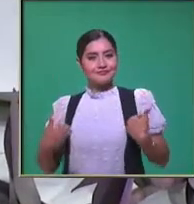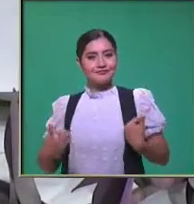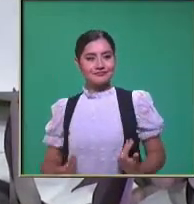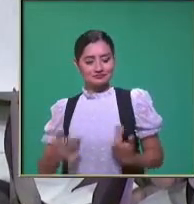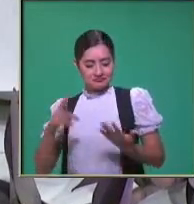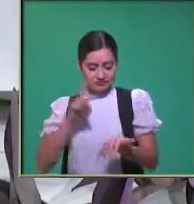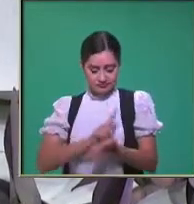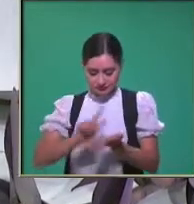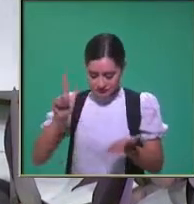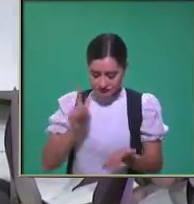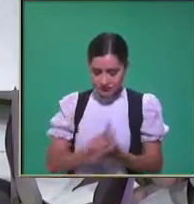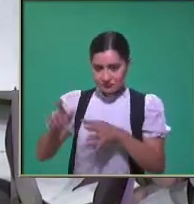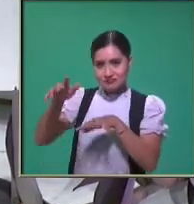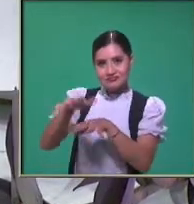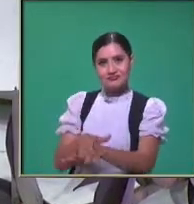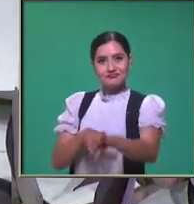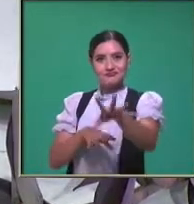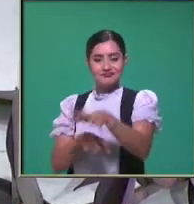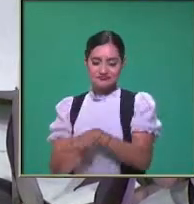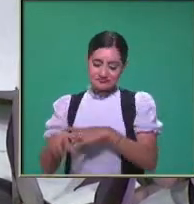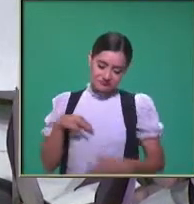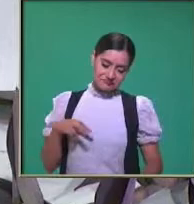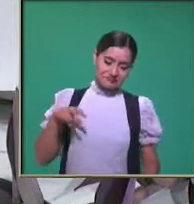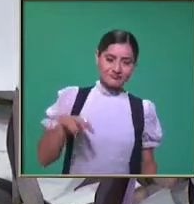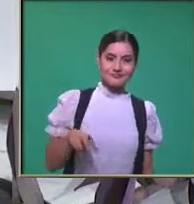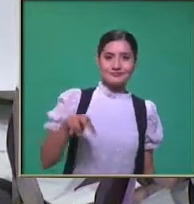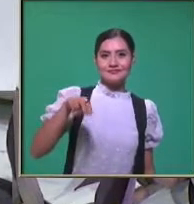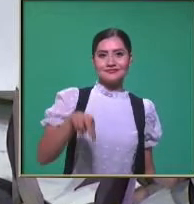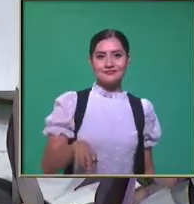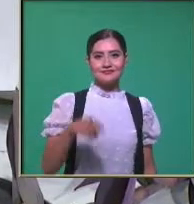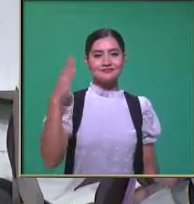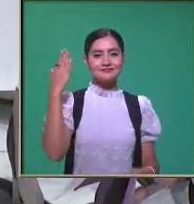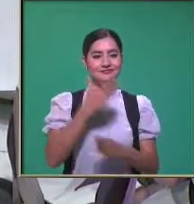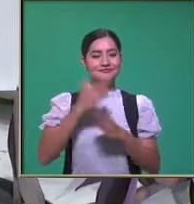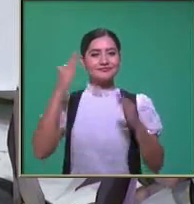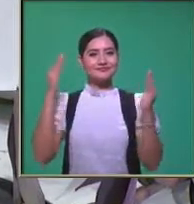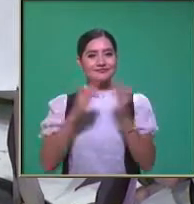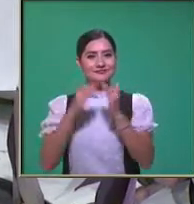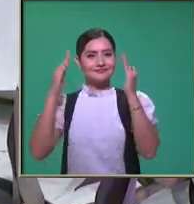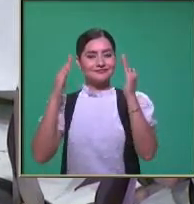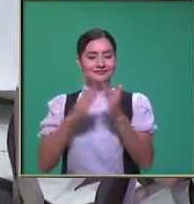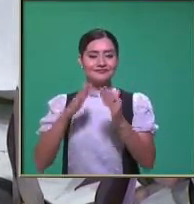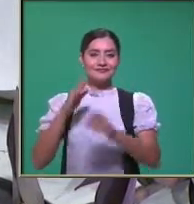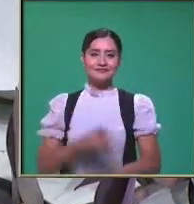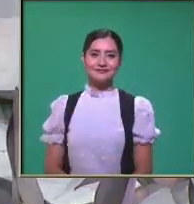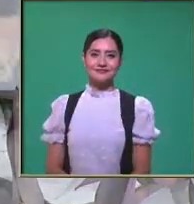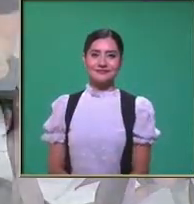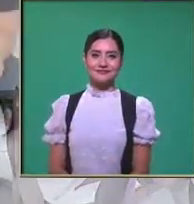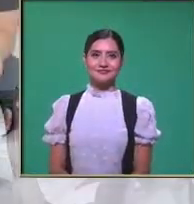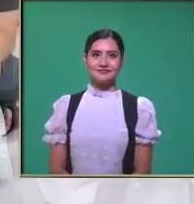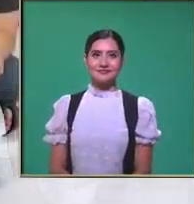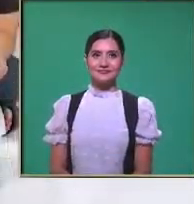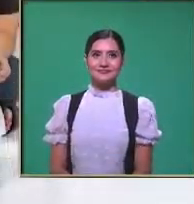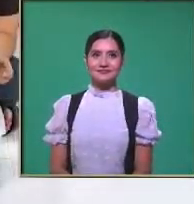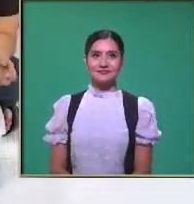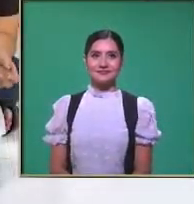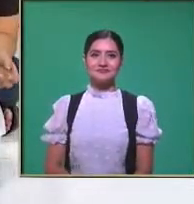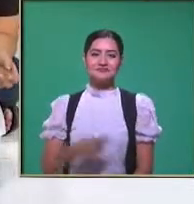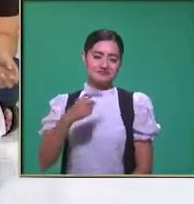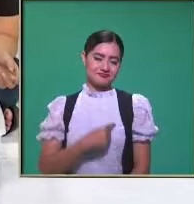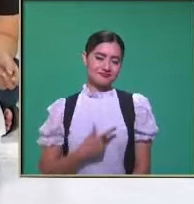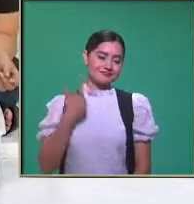los zapatos así, así, así. ¿Cómo? Así, así. Así me gusta a